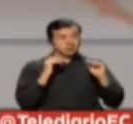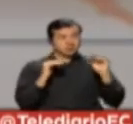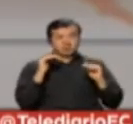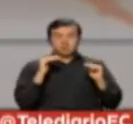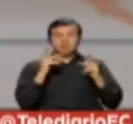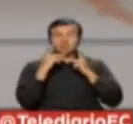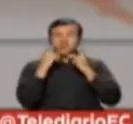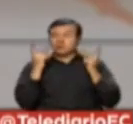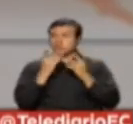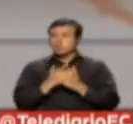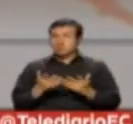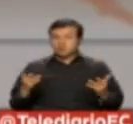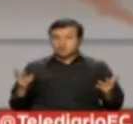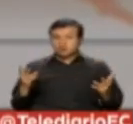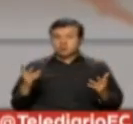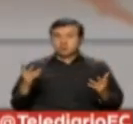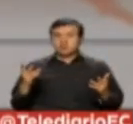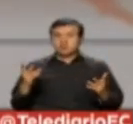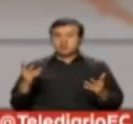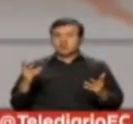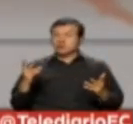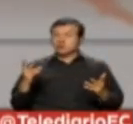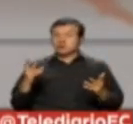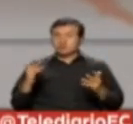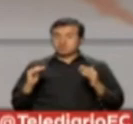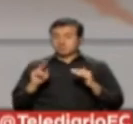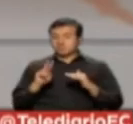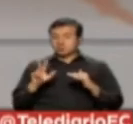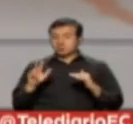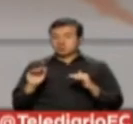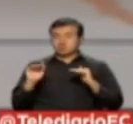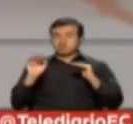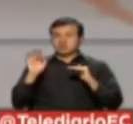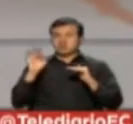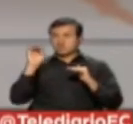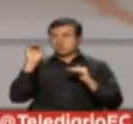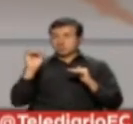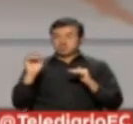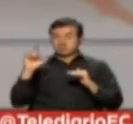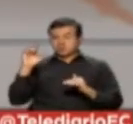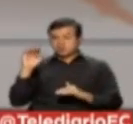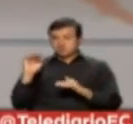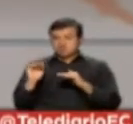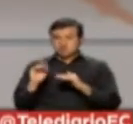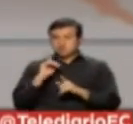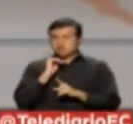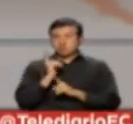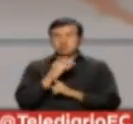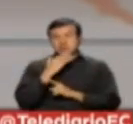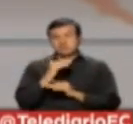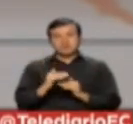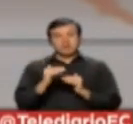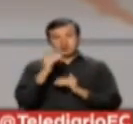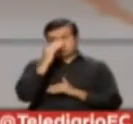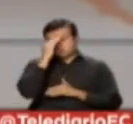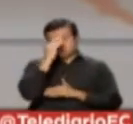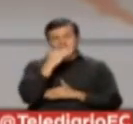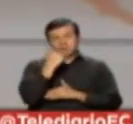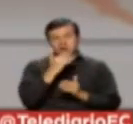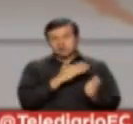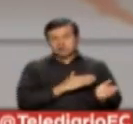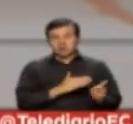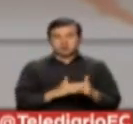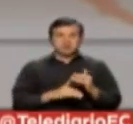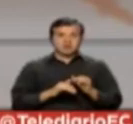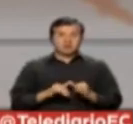tema público por ejemplo lo insuficiente bajo de 23 a 19 por ciento si hay una hay una un